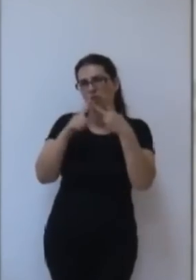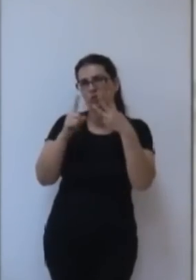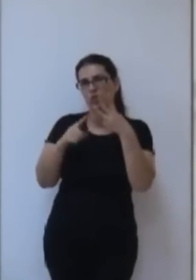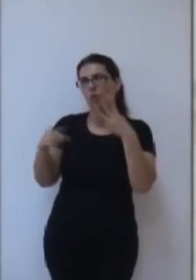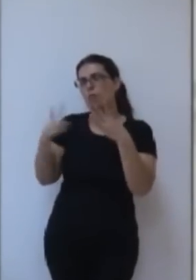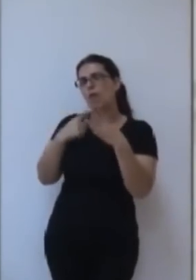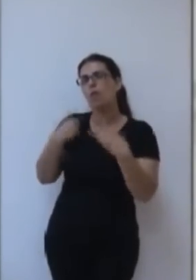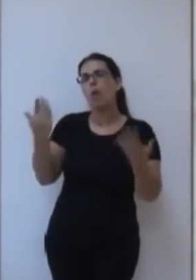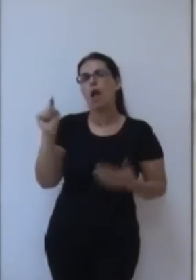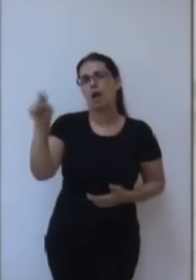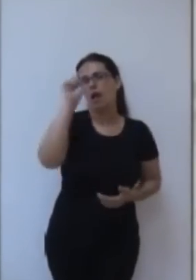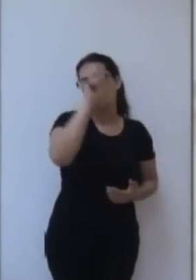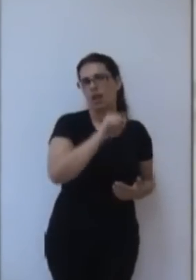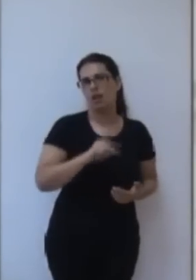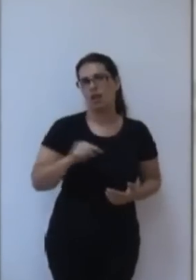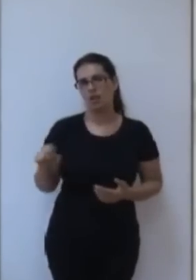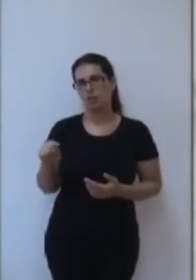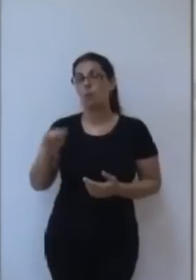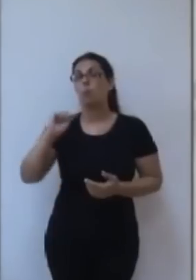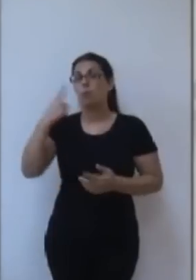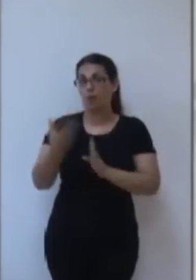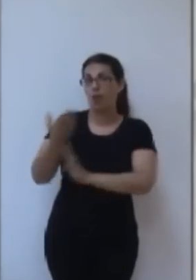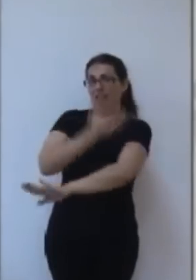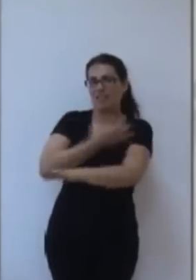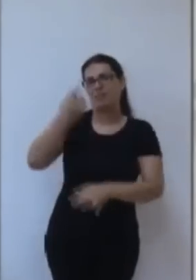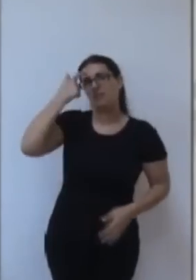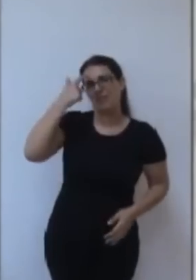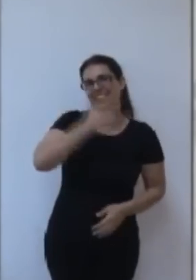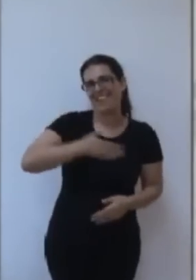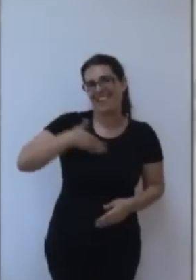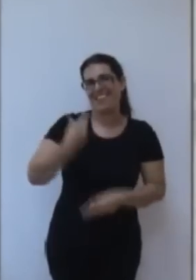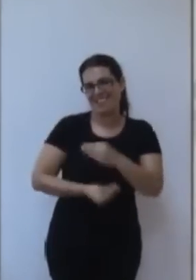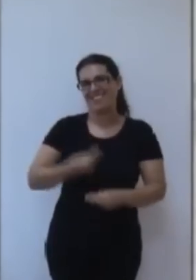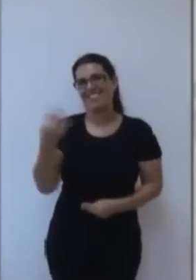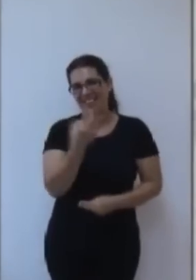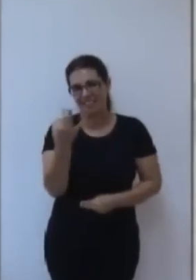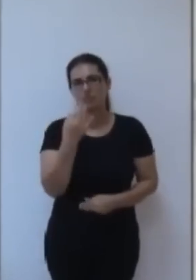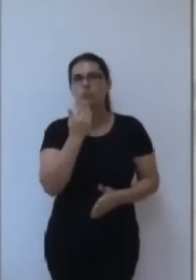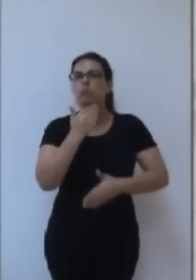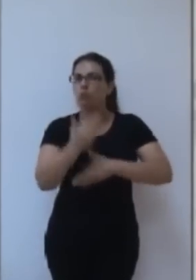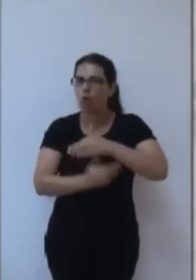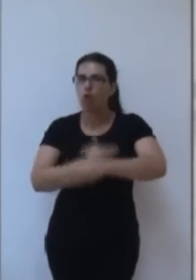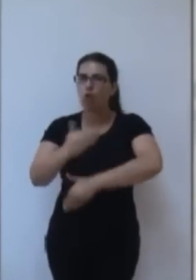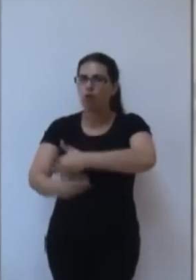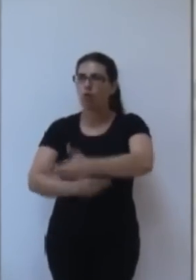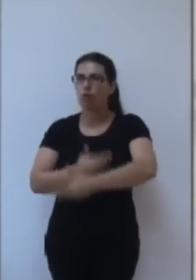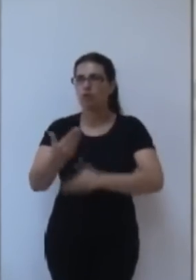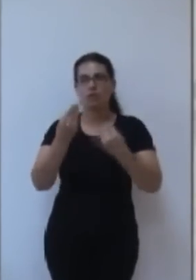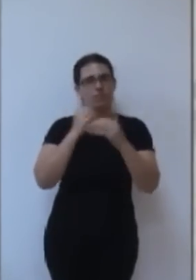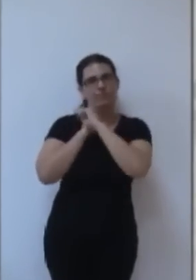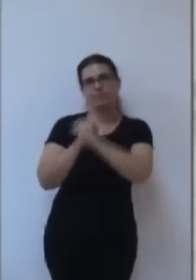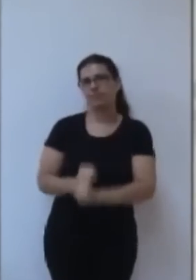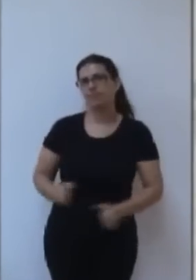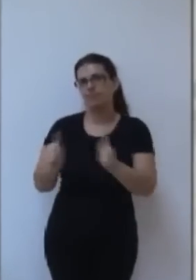antes se haya preocupado de saber qué es lo que quiere hacer y que se haya hecho una evaluación de preferencias. Es un proceso que tiene una dependencia muy alta de los apoyos,